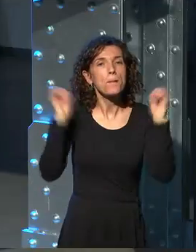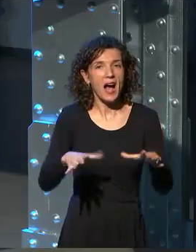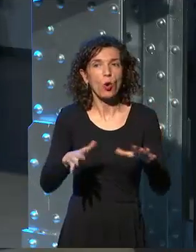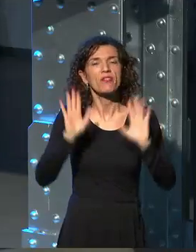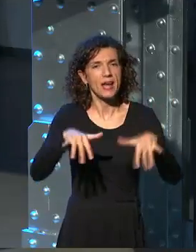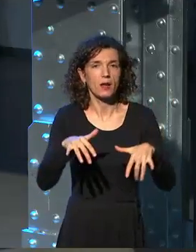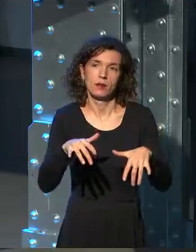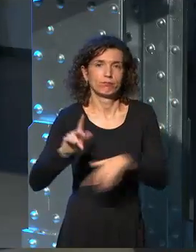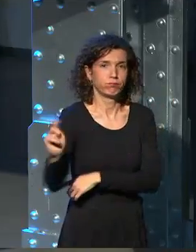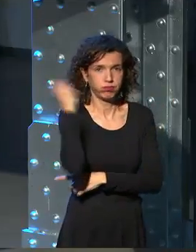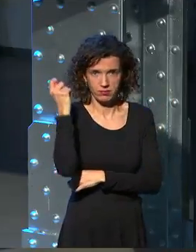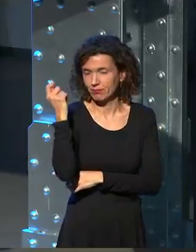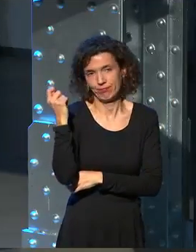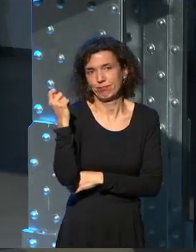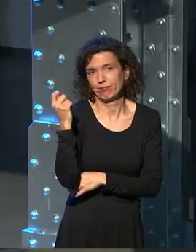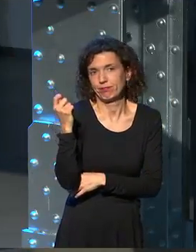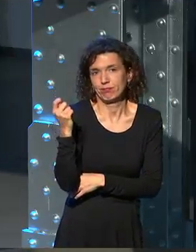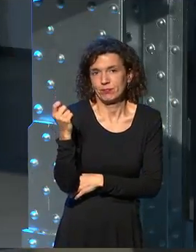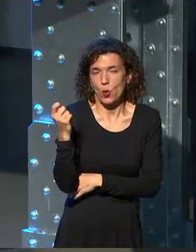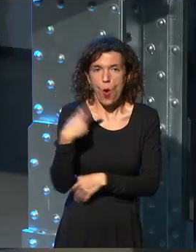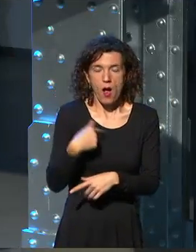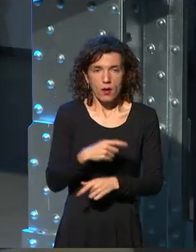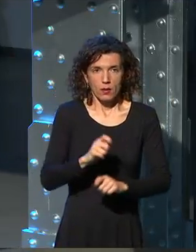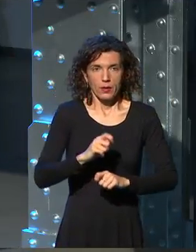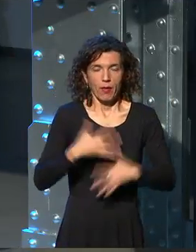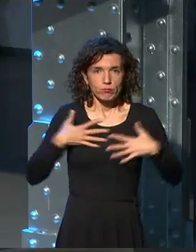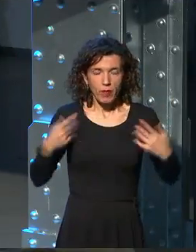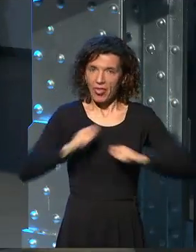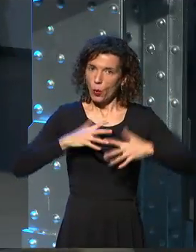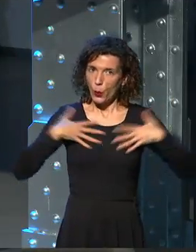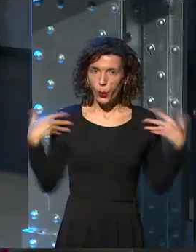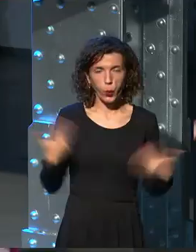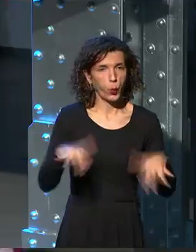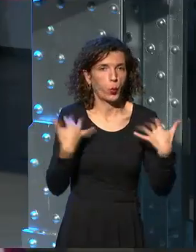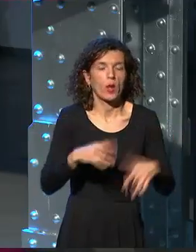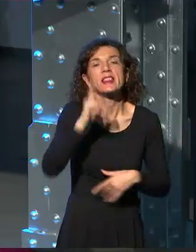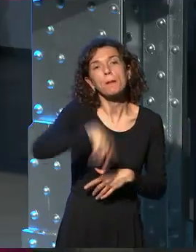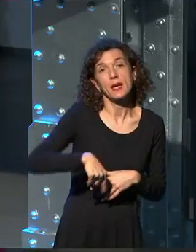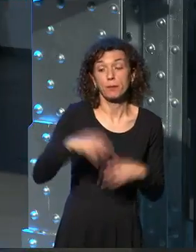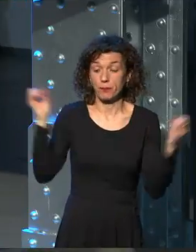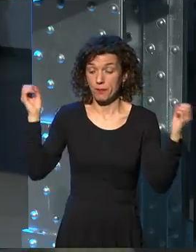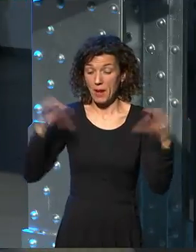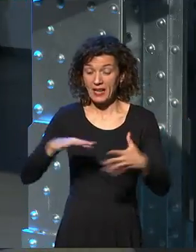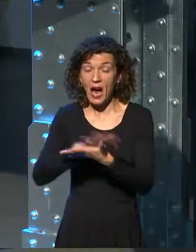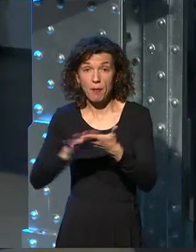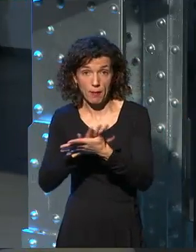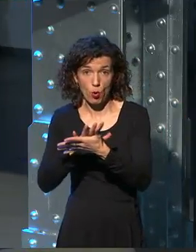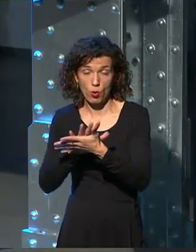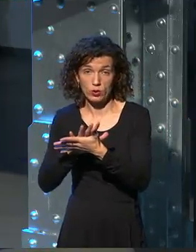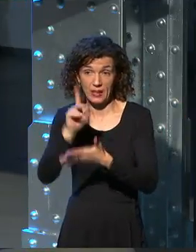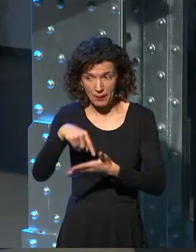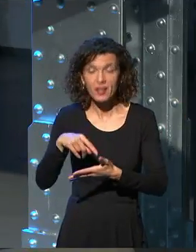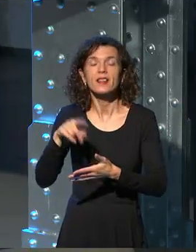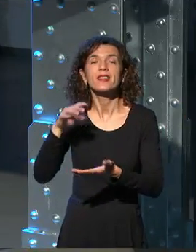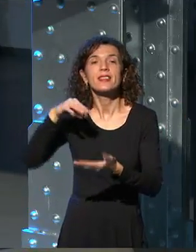el triunfo del mago sea algo que se vive de manera personal por el espectador. Y esto no solamente pues, a nivel de magia, pero si hablamos, por ejemplo, en el